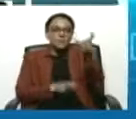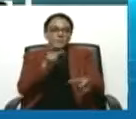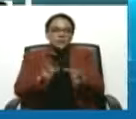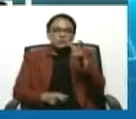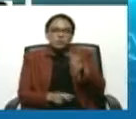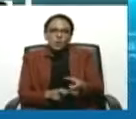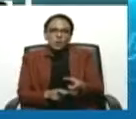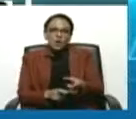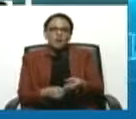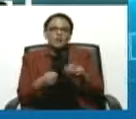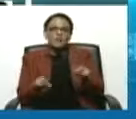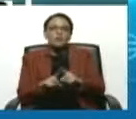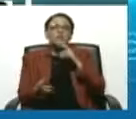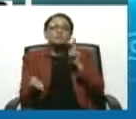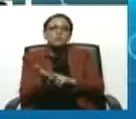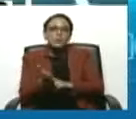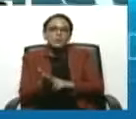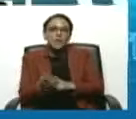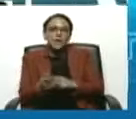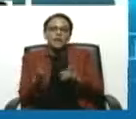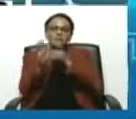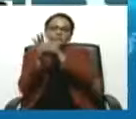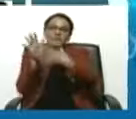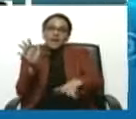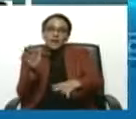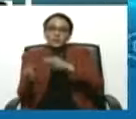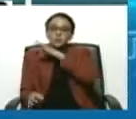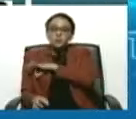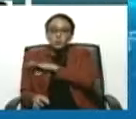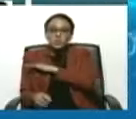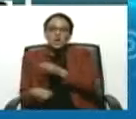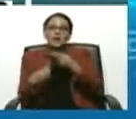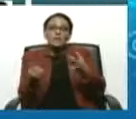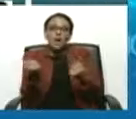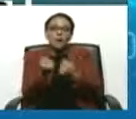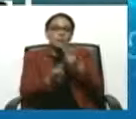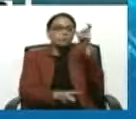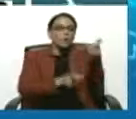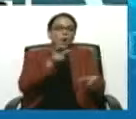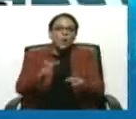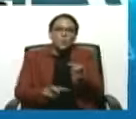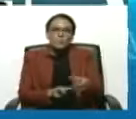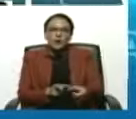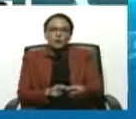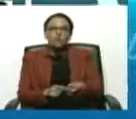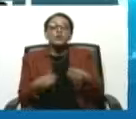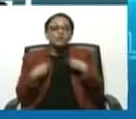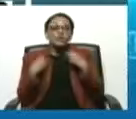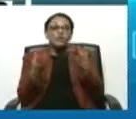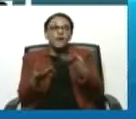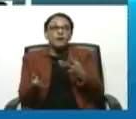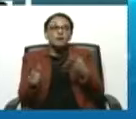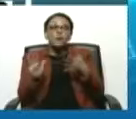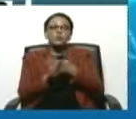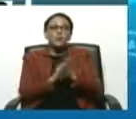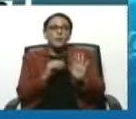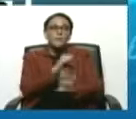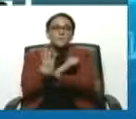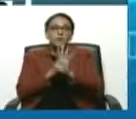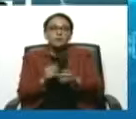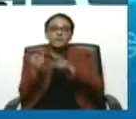lo contempla nuestra Constitución, un modelo humanista, garantizar los derechos sociales. Nosotros hemos